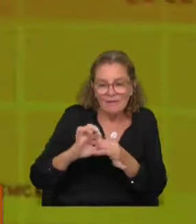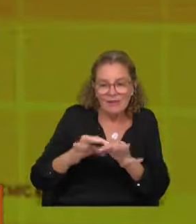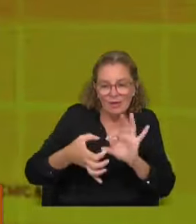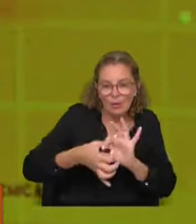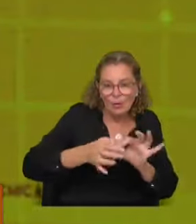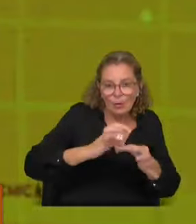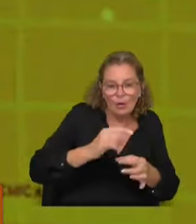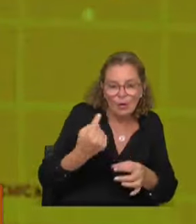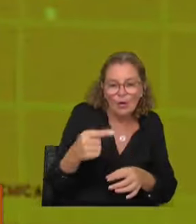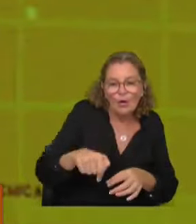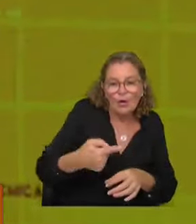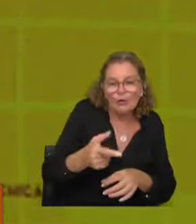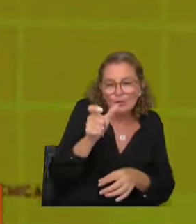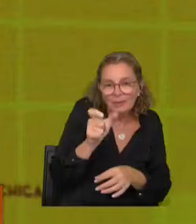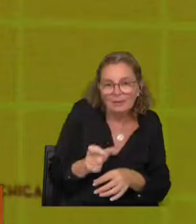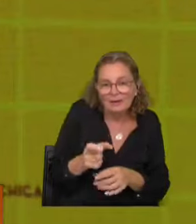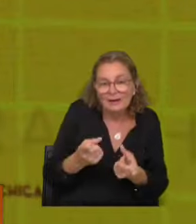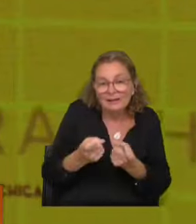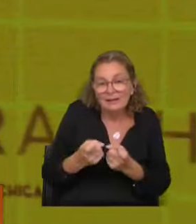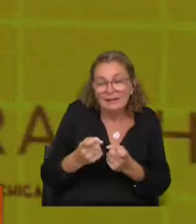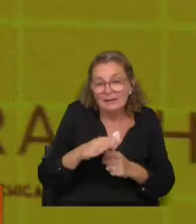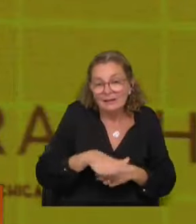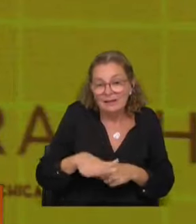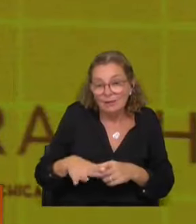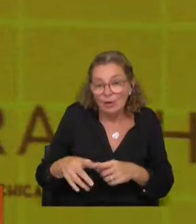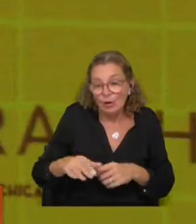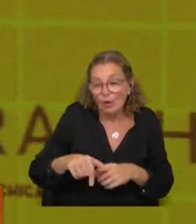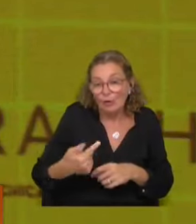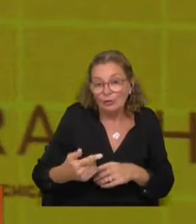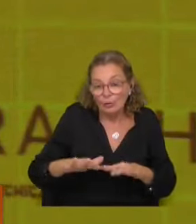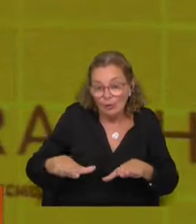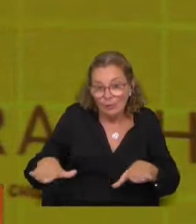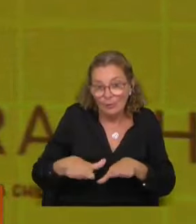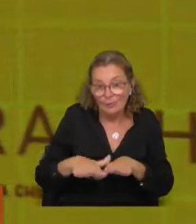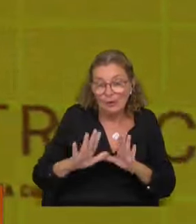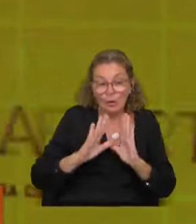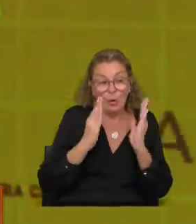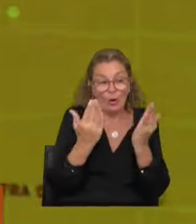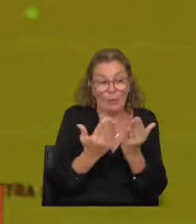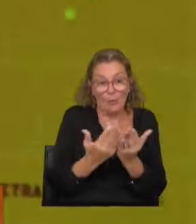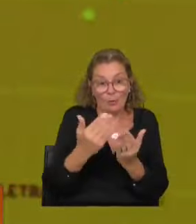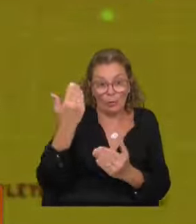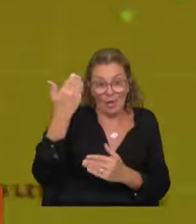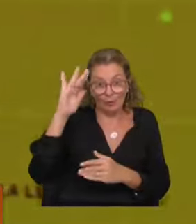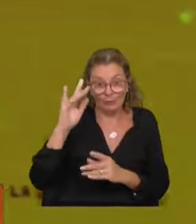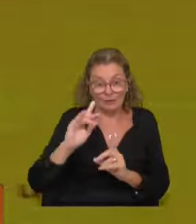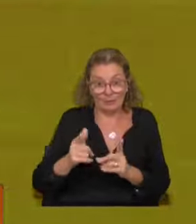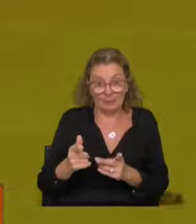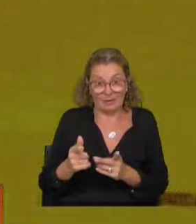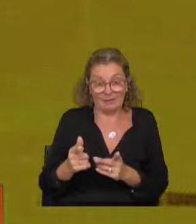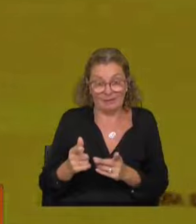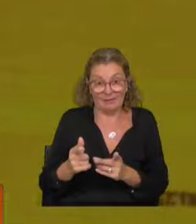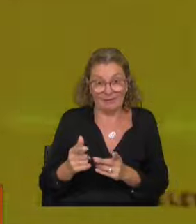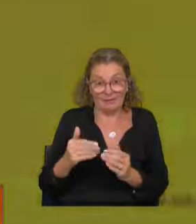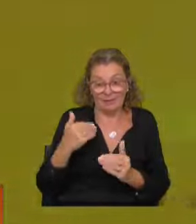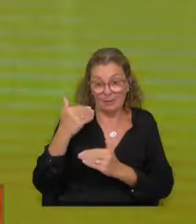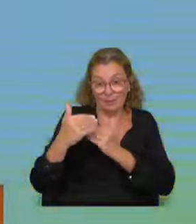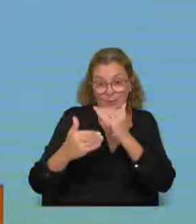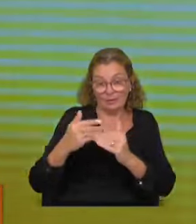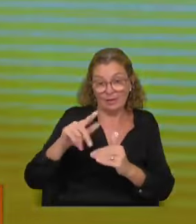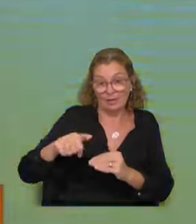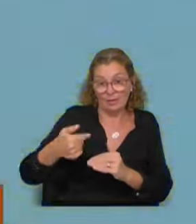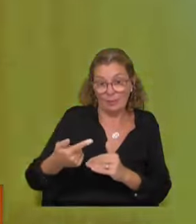relaciones que van a permitir ese niño se relacione con sus padres y también con su mundo adulto y que este progresan después